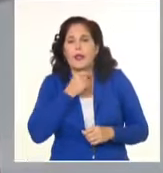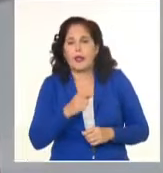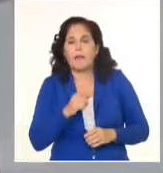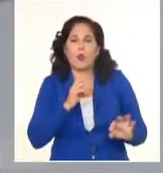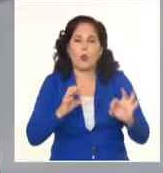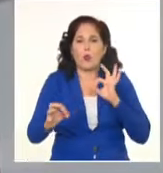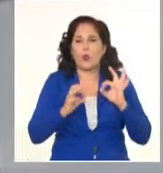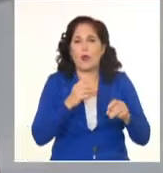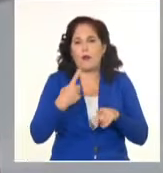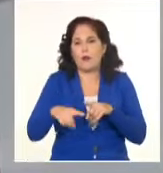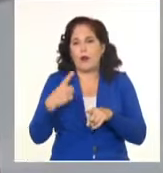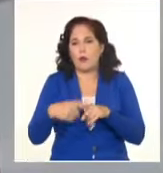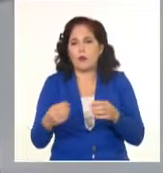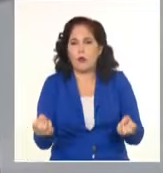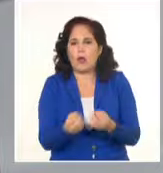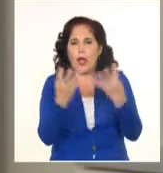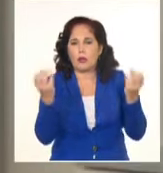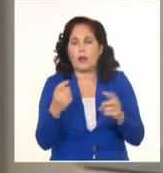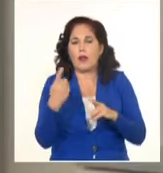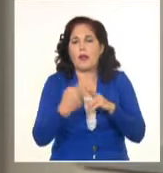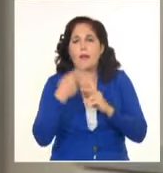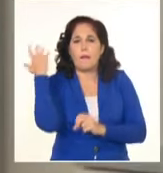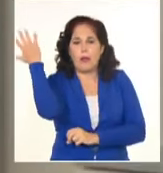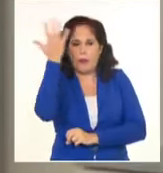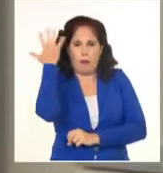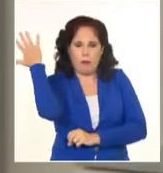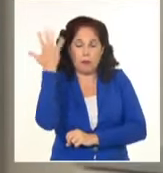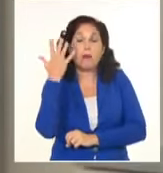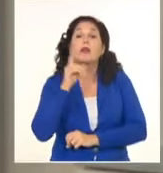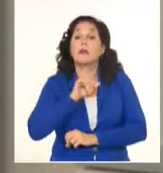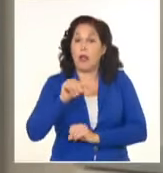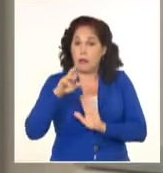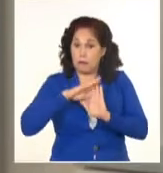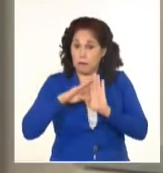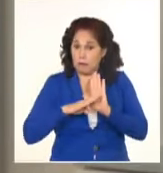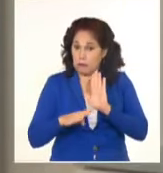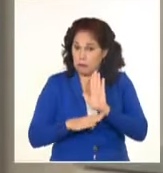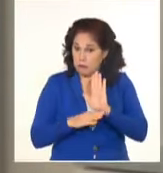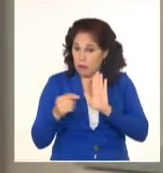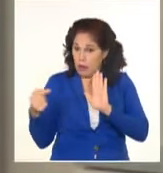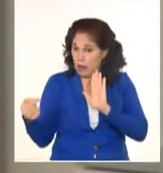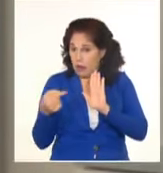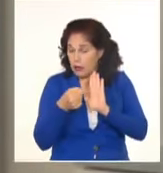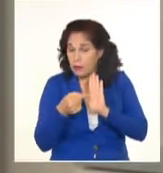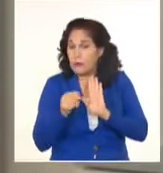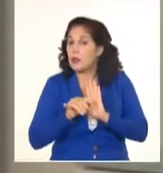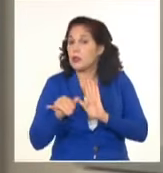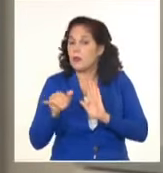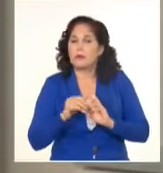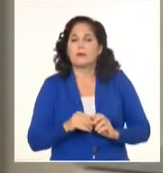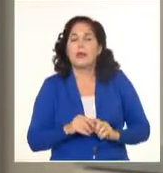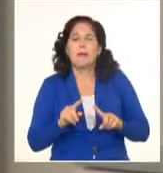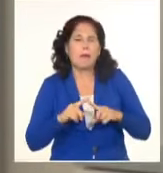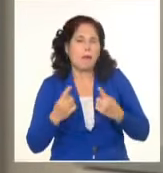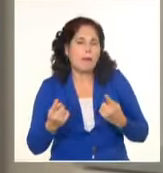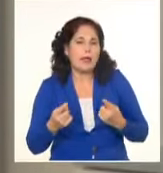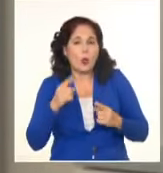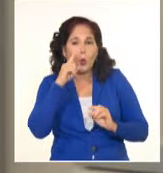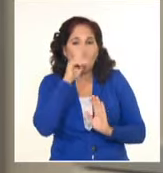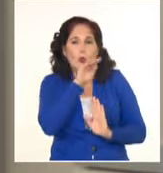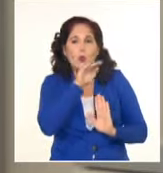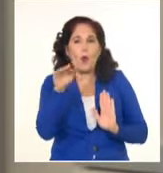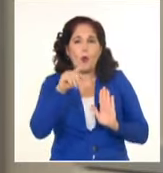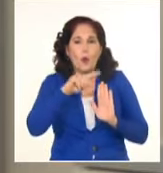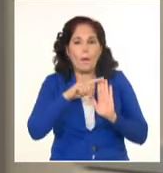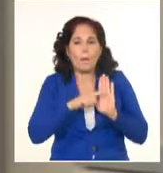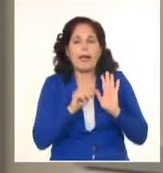protección de los recursos naturales y del medio ambiente está en disposiciones generales en el país y también aplican a ellos. Lo que pasa es que estas son normas